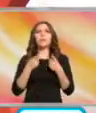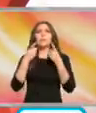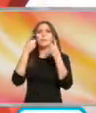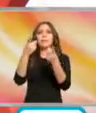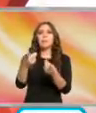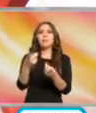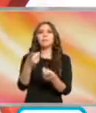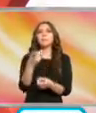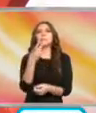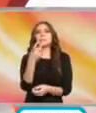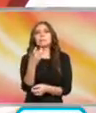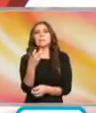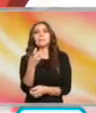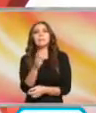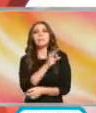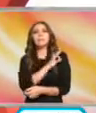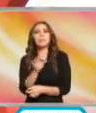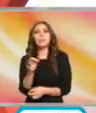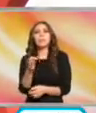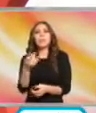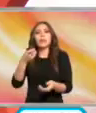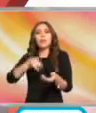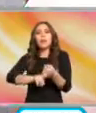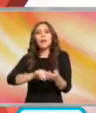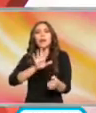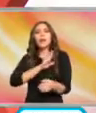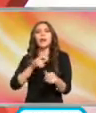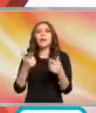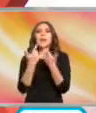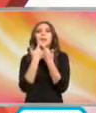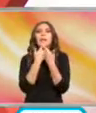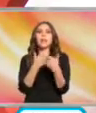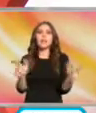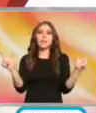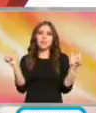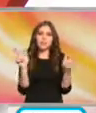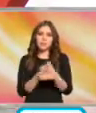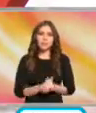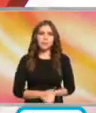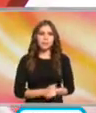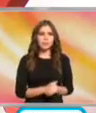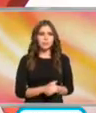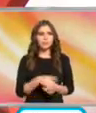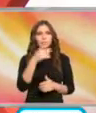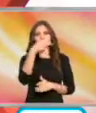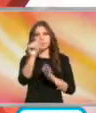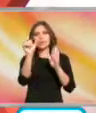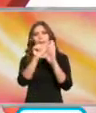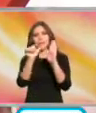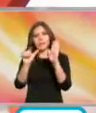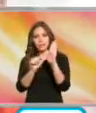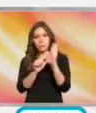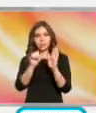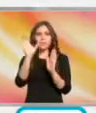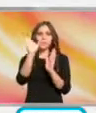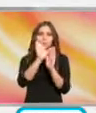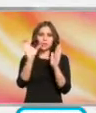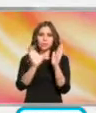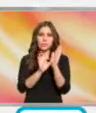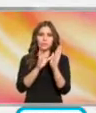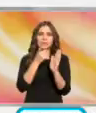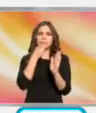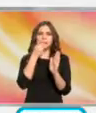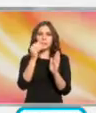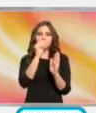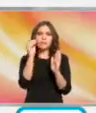esa posibilidad de tener libertad. Y entonces, uno de los artículos de la Constitución es, pues,